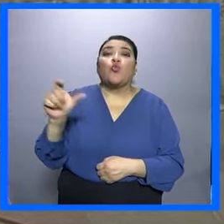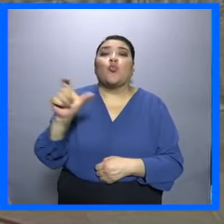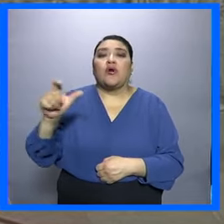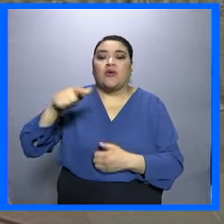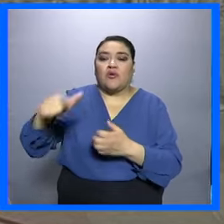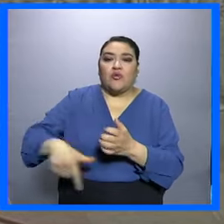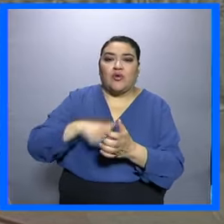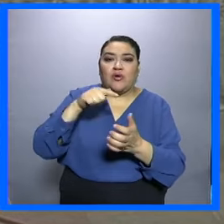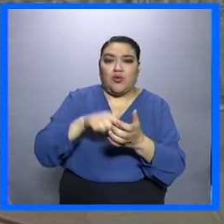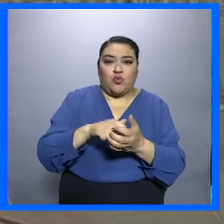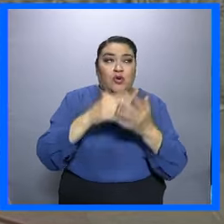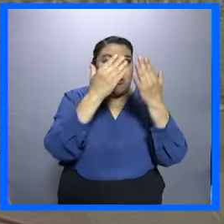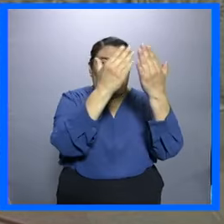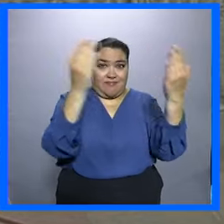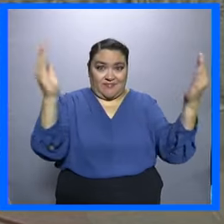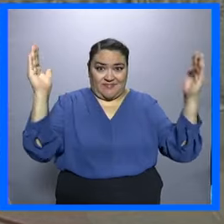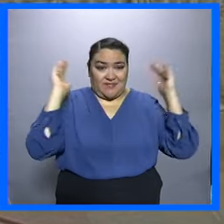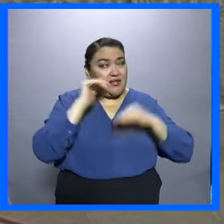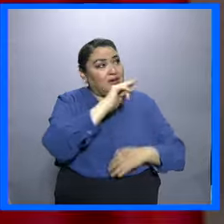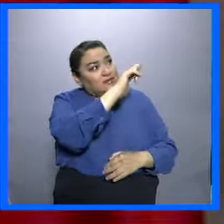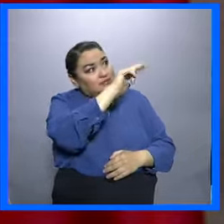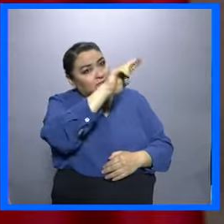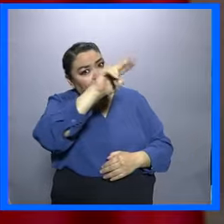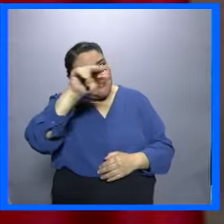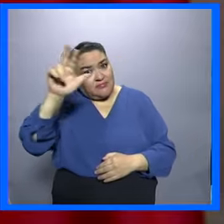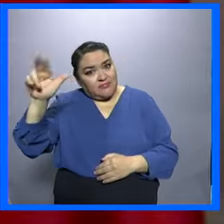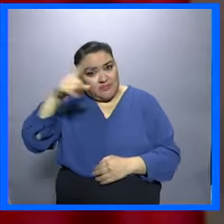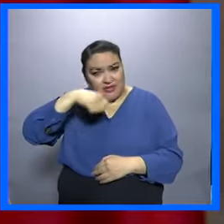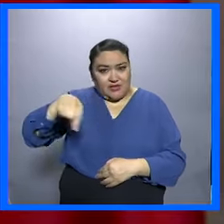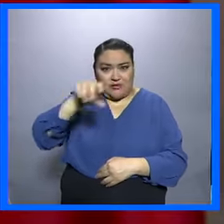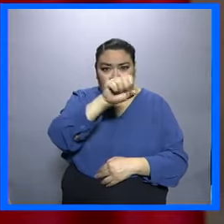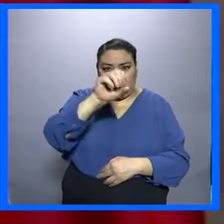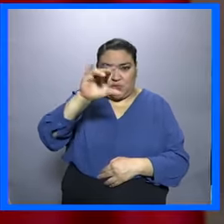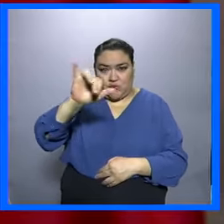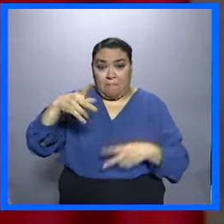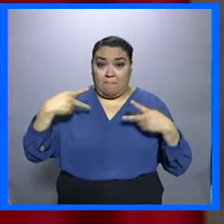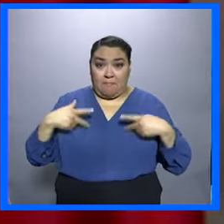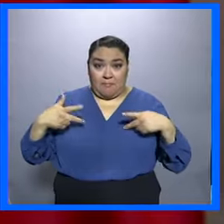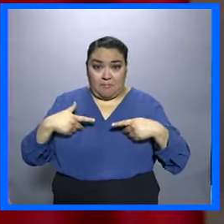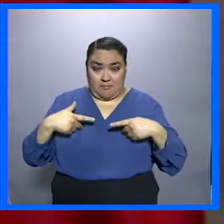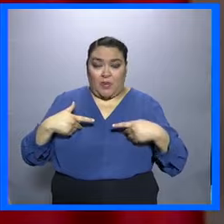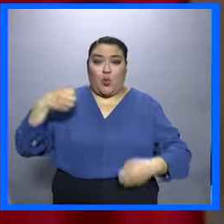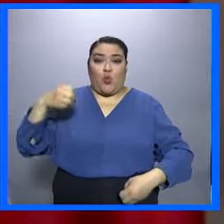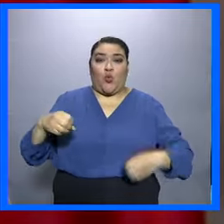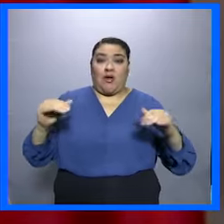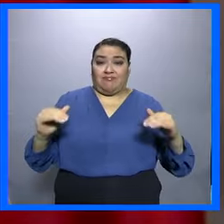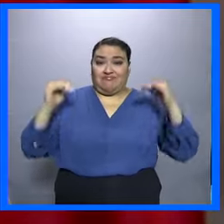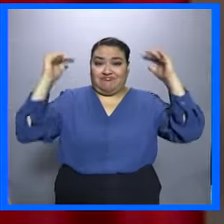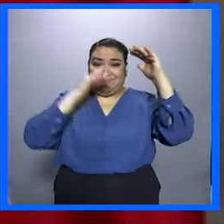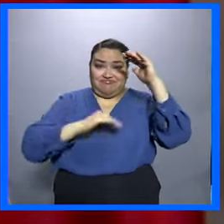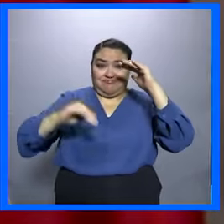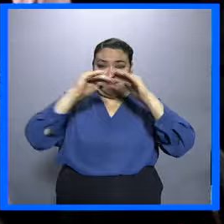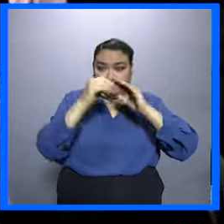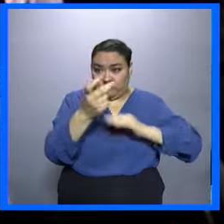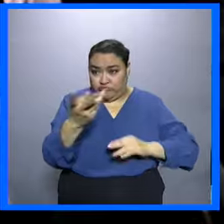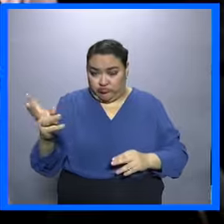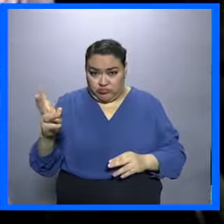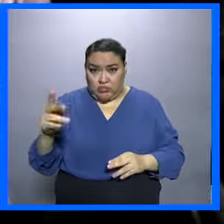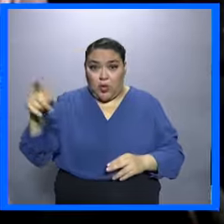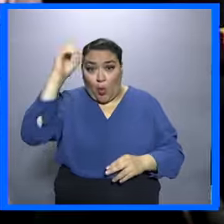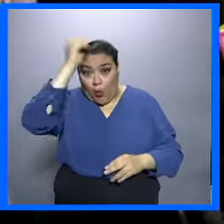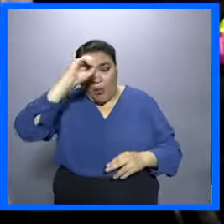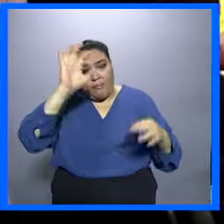zona de murales del edificio sede de la Suprema Corte, donde todo se dispuso para que las y los ministros escucharan las opiniones de